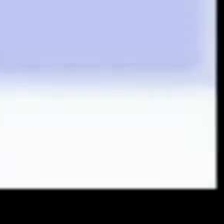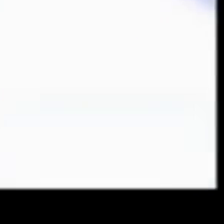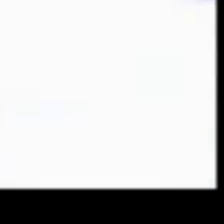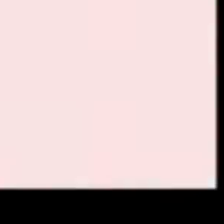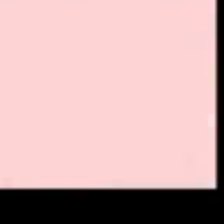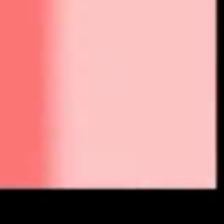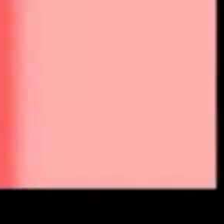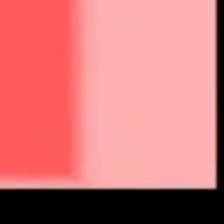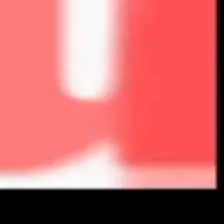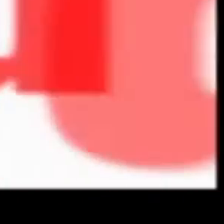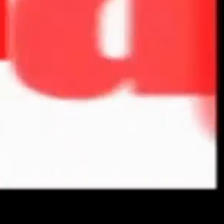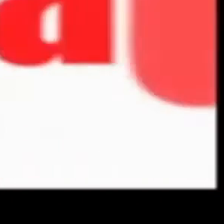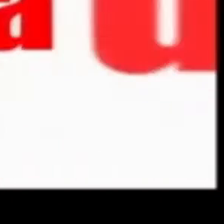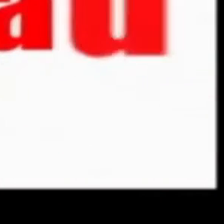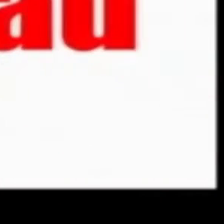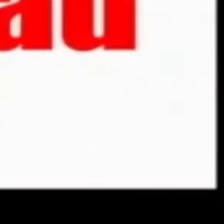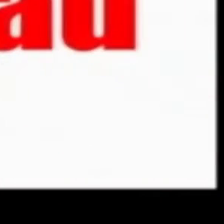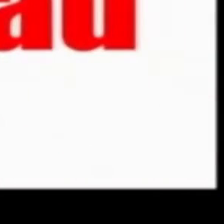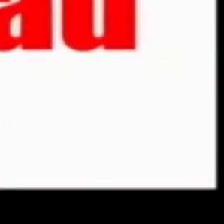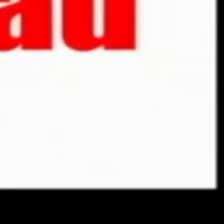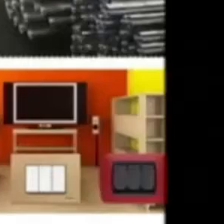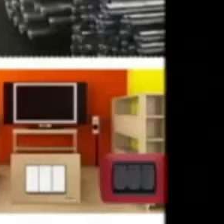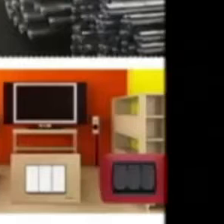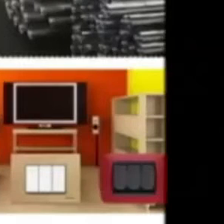Electrofer es garantía y